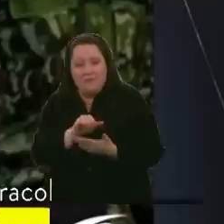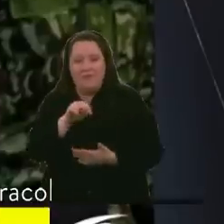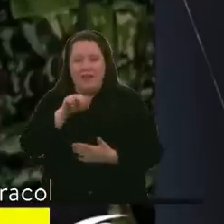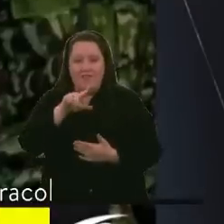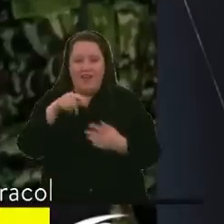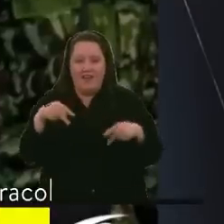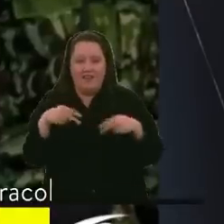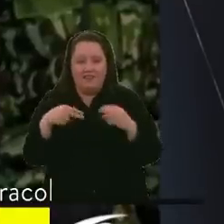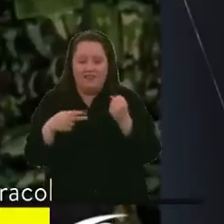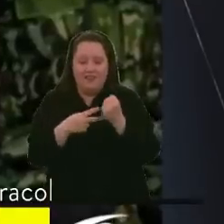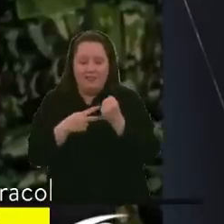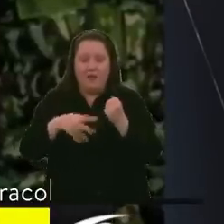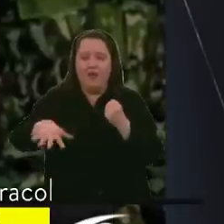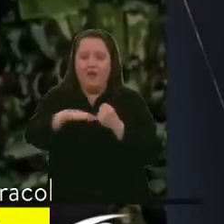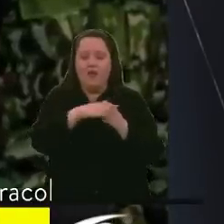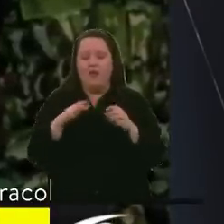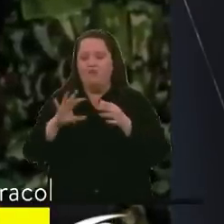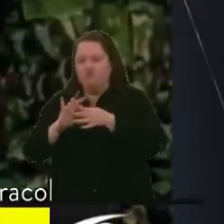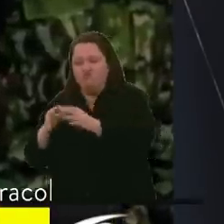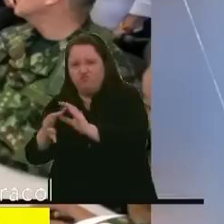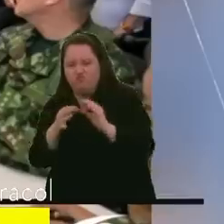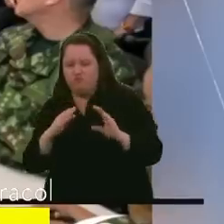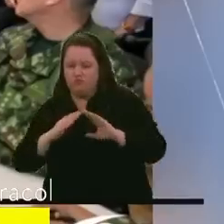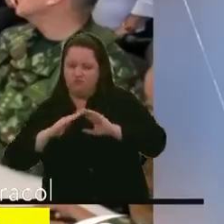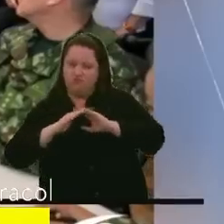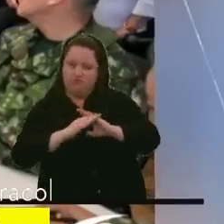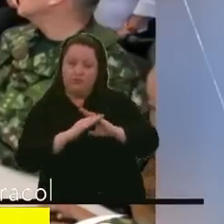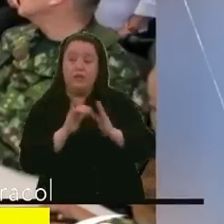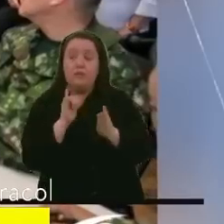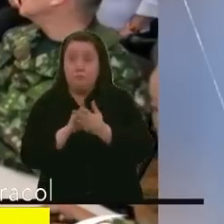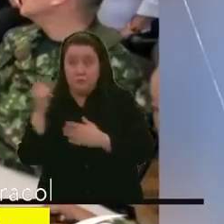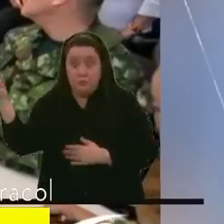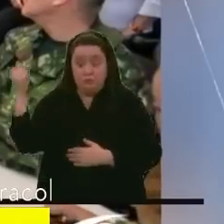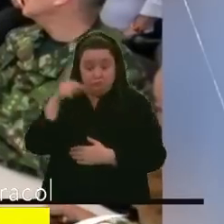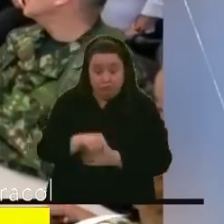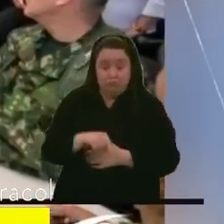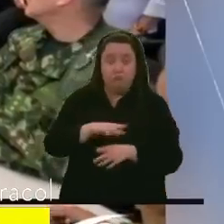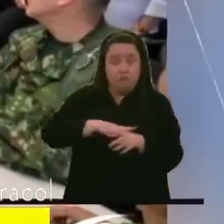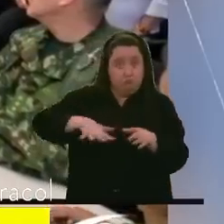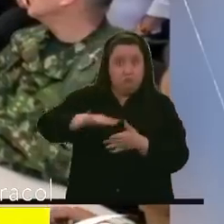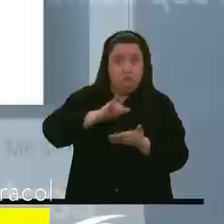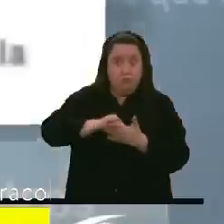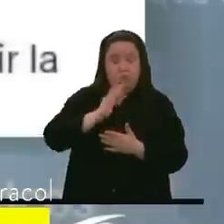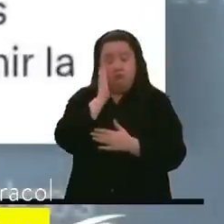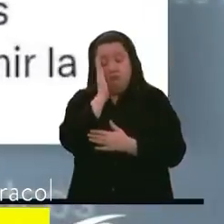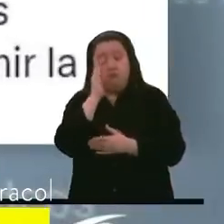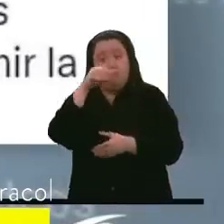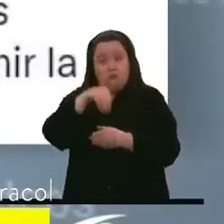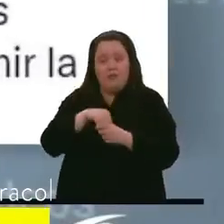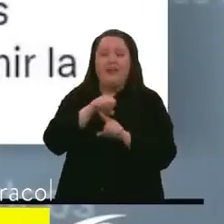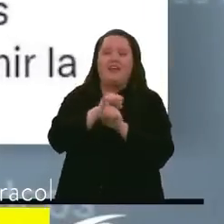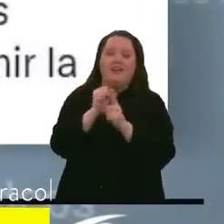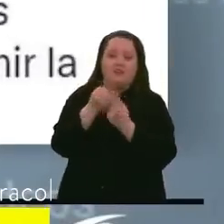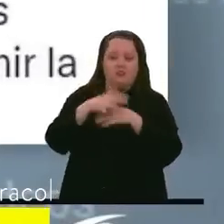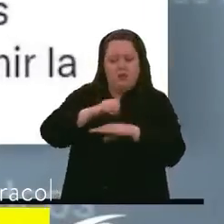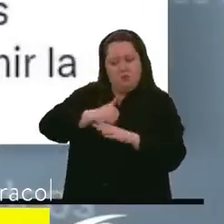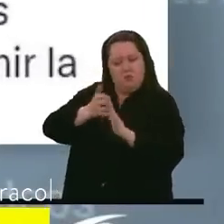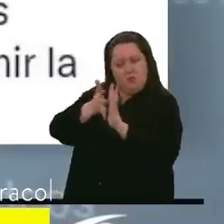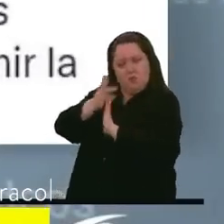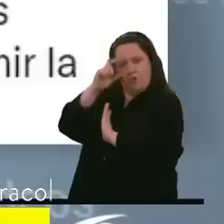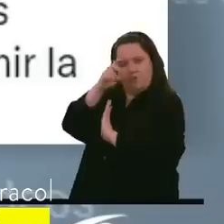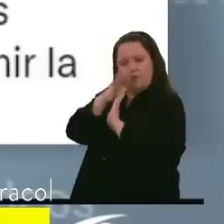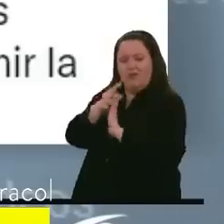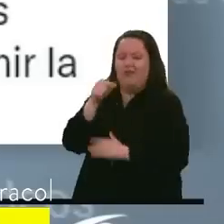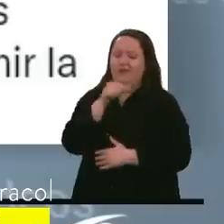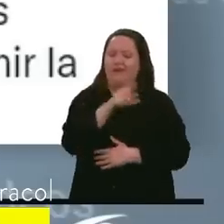la situación. Incluso, en este municipio pasó la noche. El jefe de Estado no dudó en señalar en redes y en propia voz que el atentado